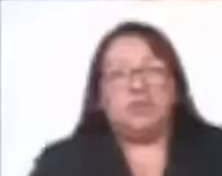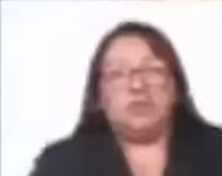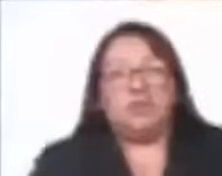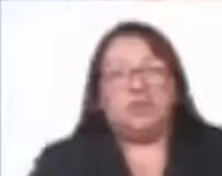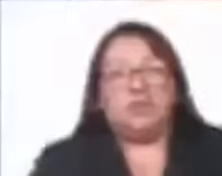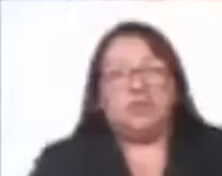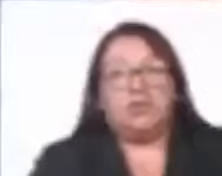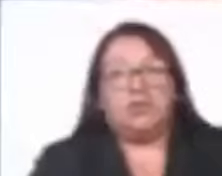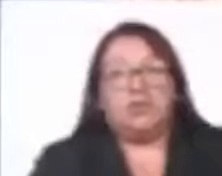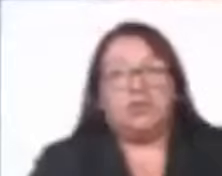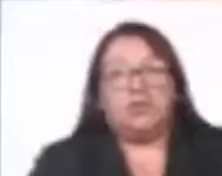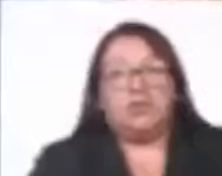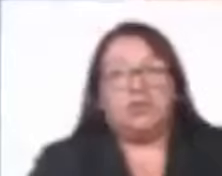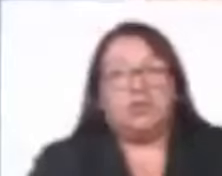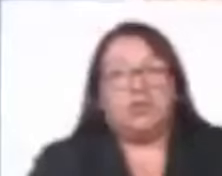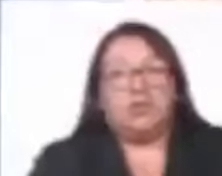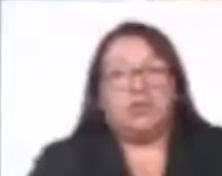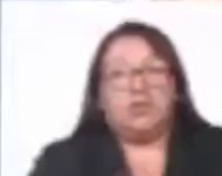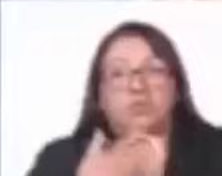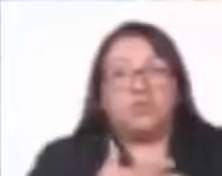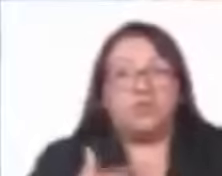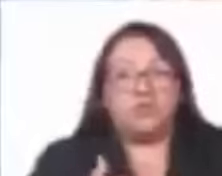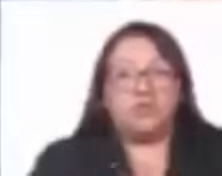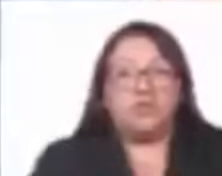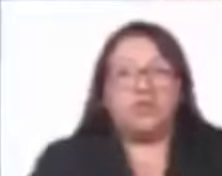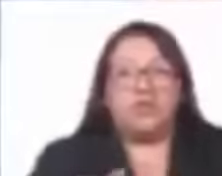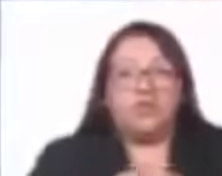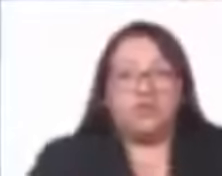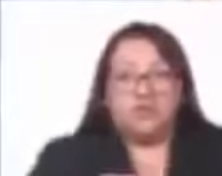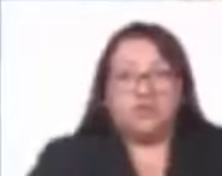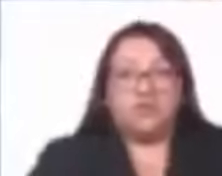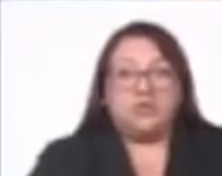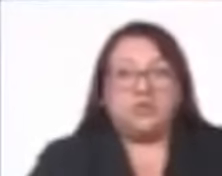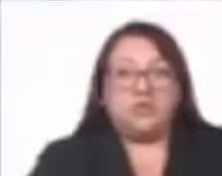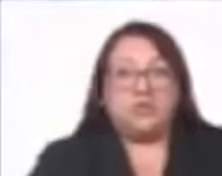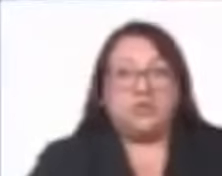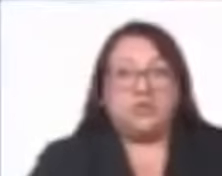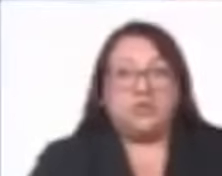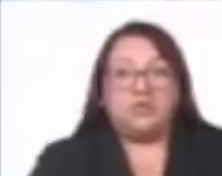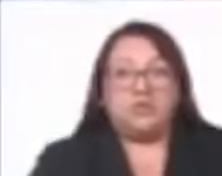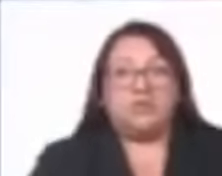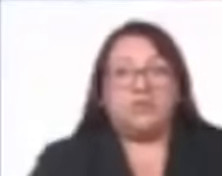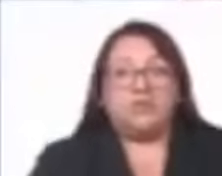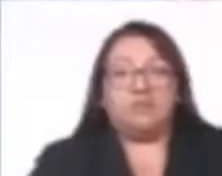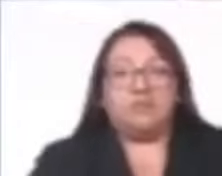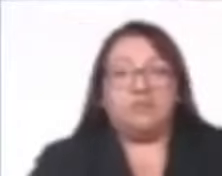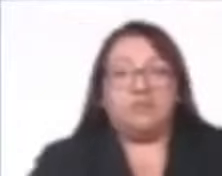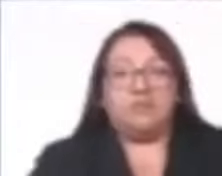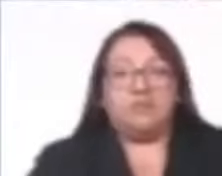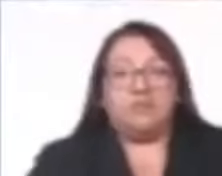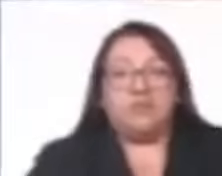Decía que saludo a su presidencia y a las señoras y señores congresistas que integran esta comisión, en la cual ha